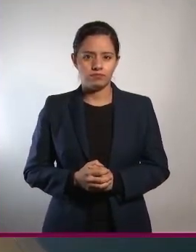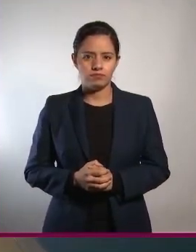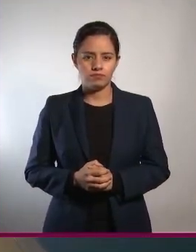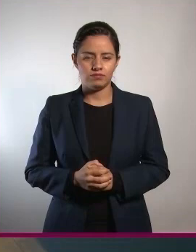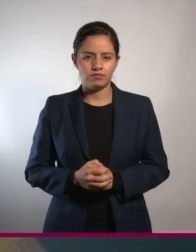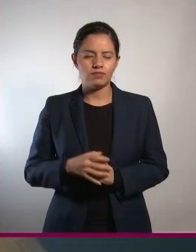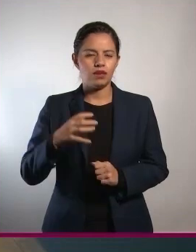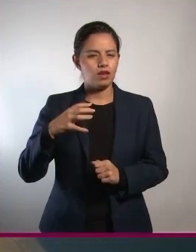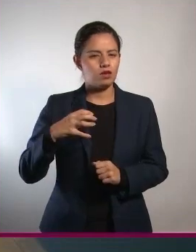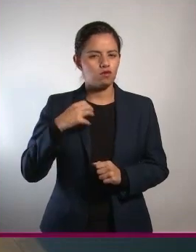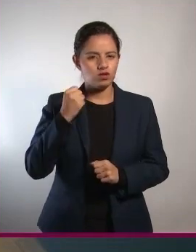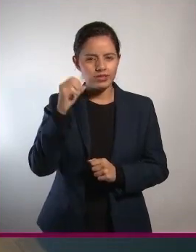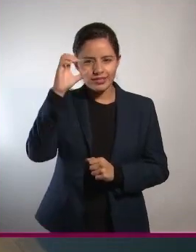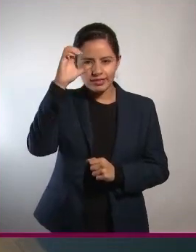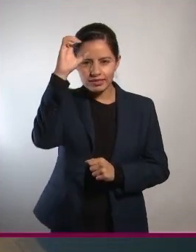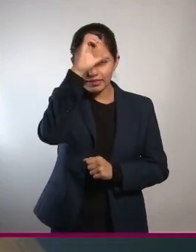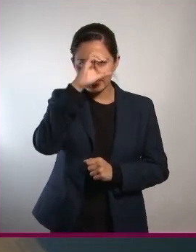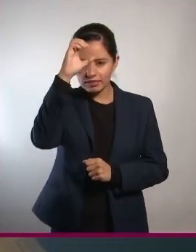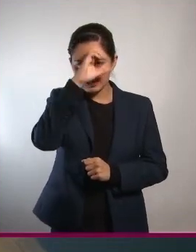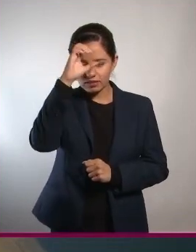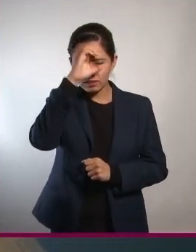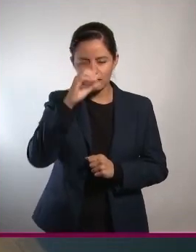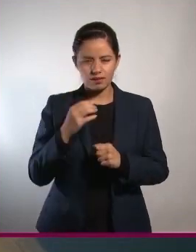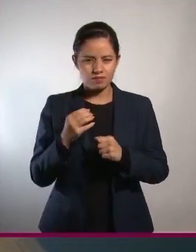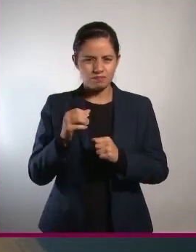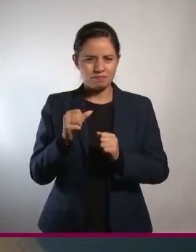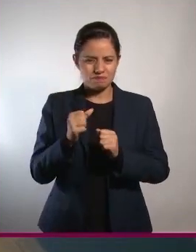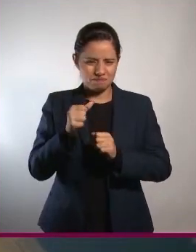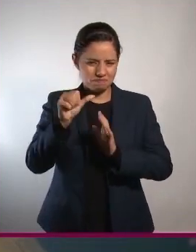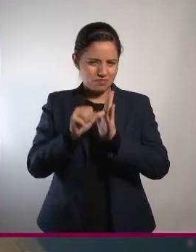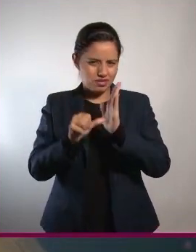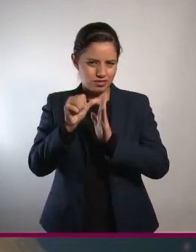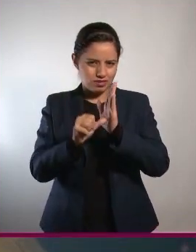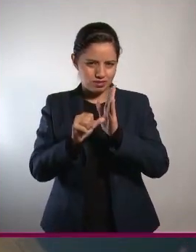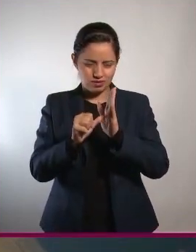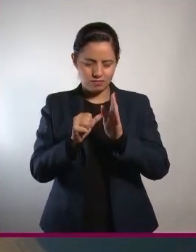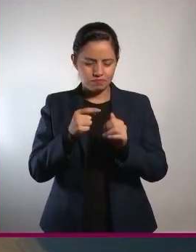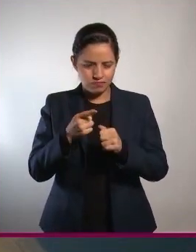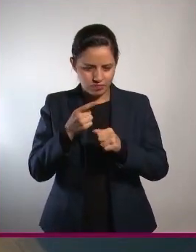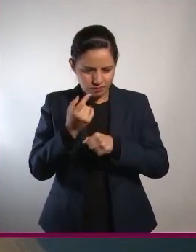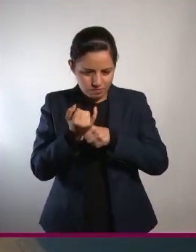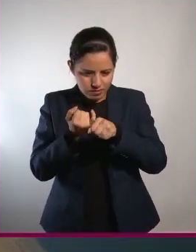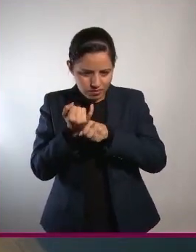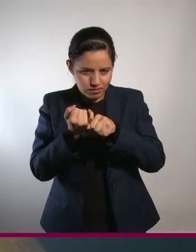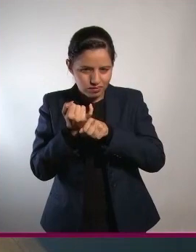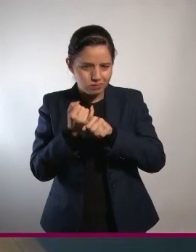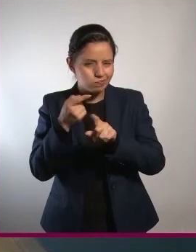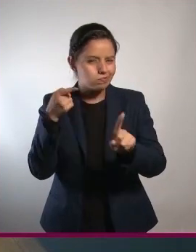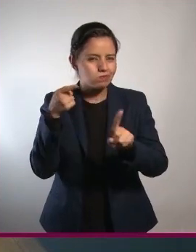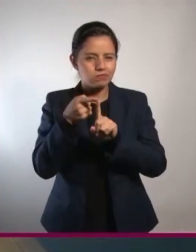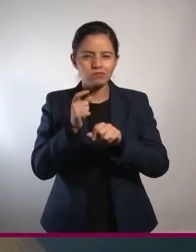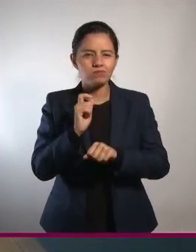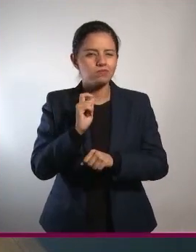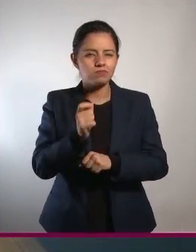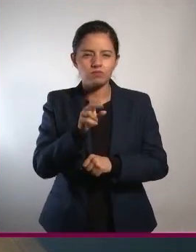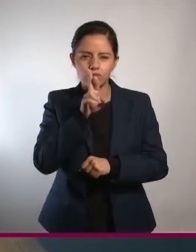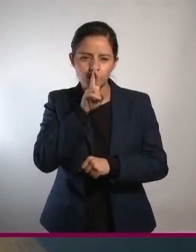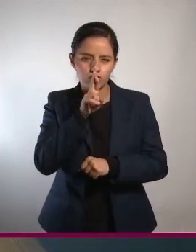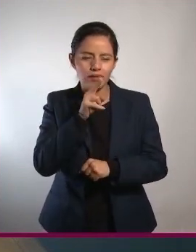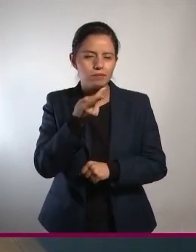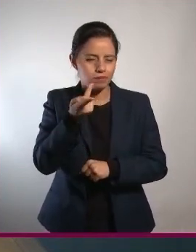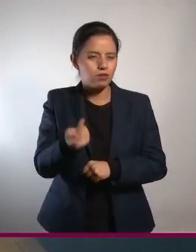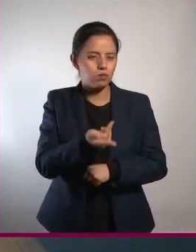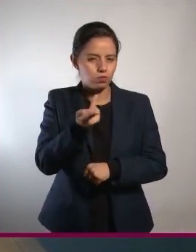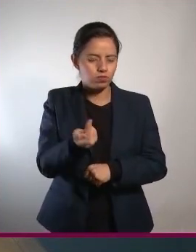Los esfuerzos de la ciencia durante los primeros meses de la pandemia estuvieron enfocados en responder varias